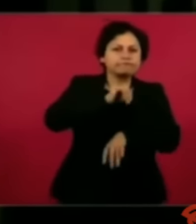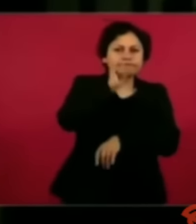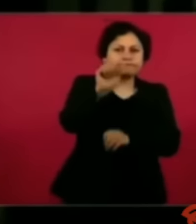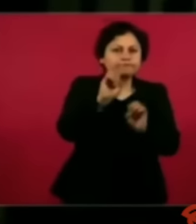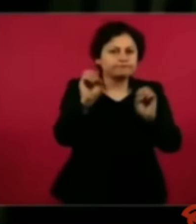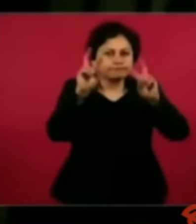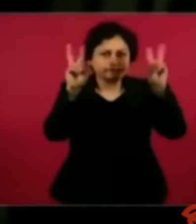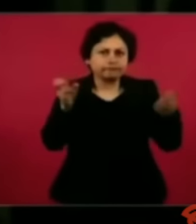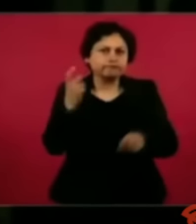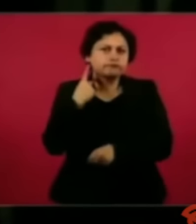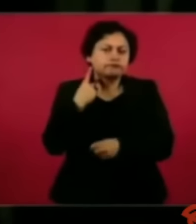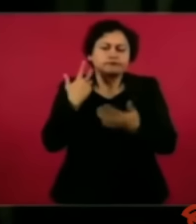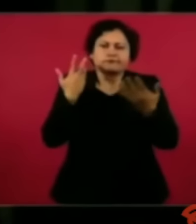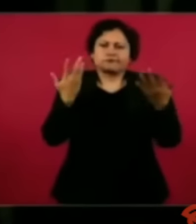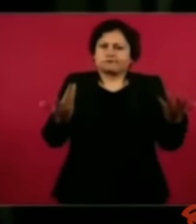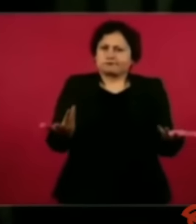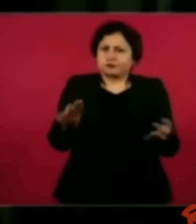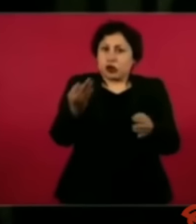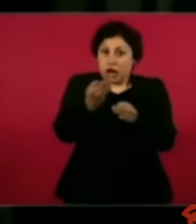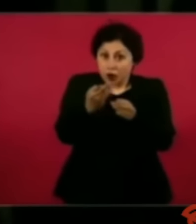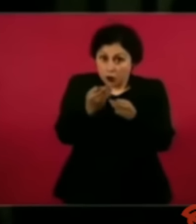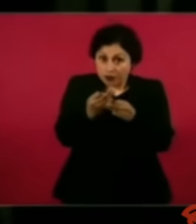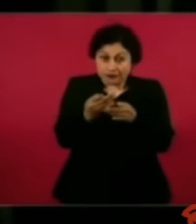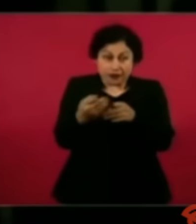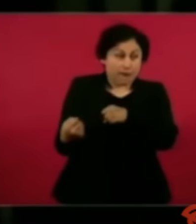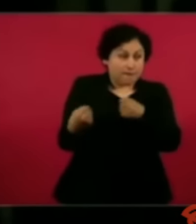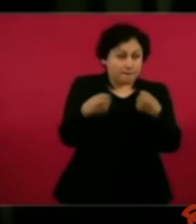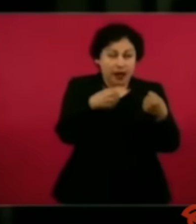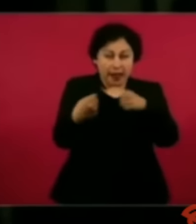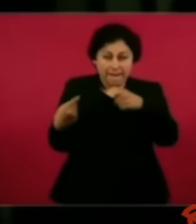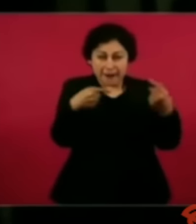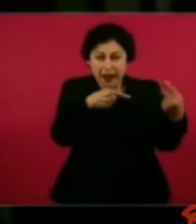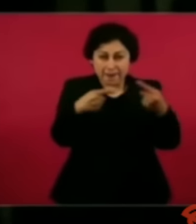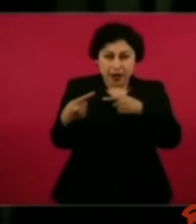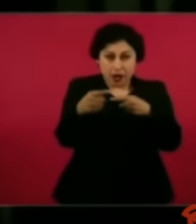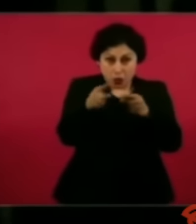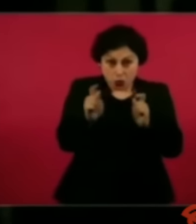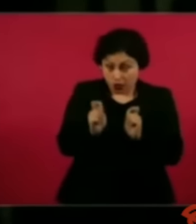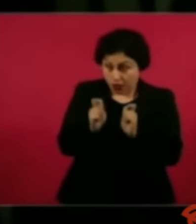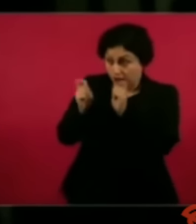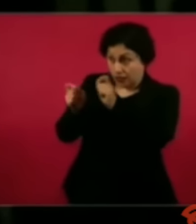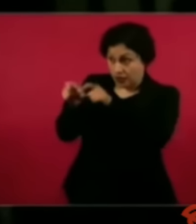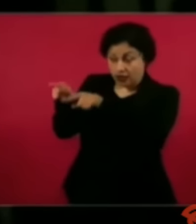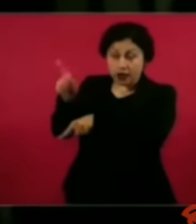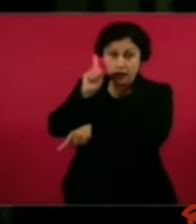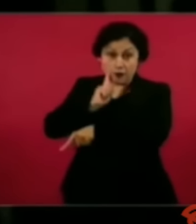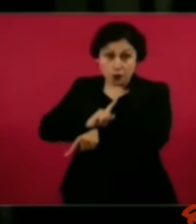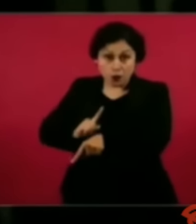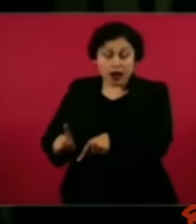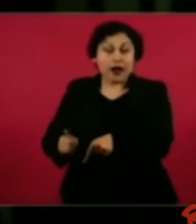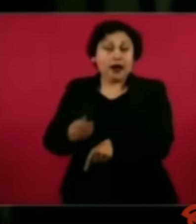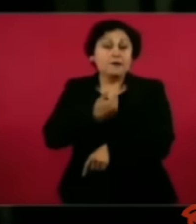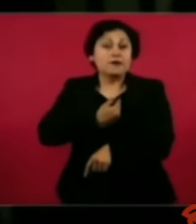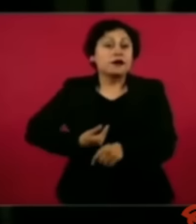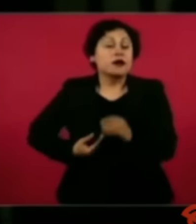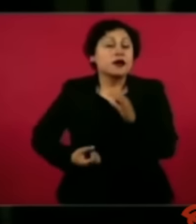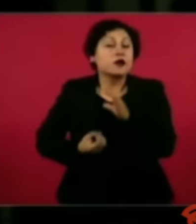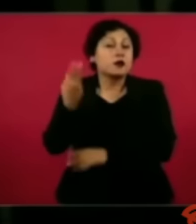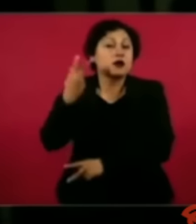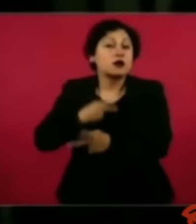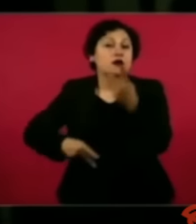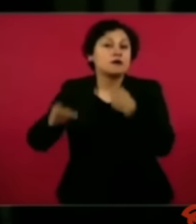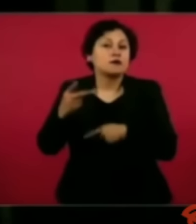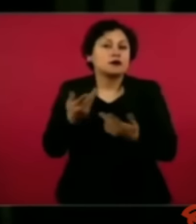mediática, política, a Claudia Sheinbaum, usted teme alguna persecución de